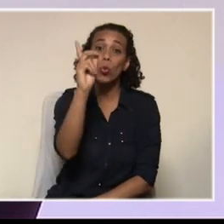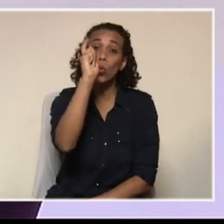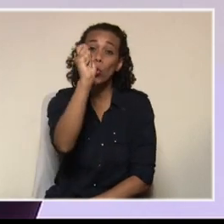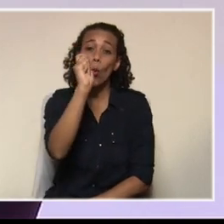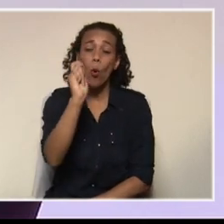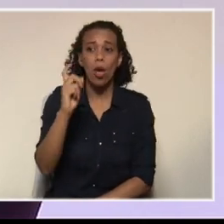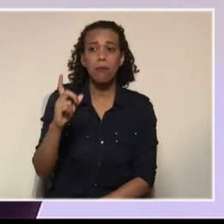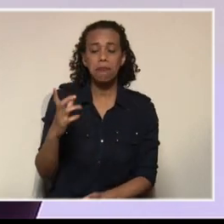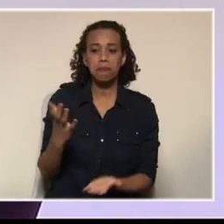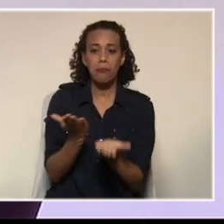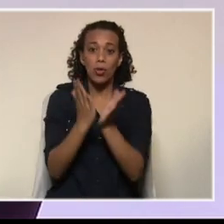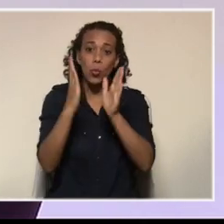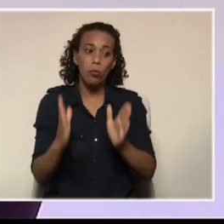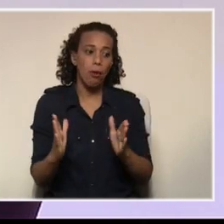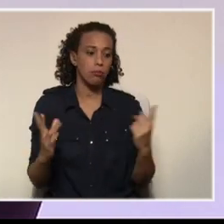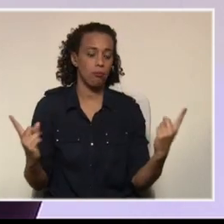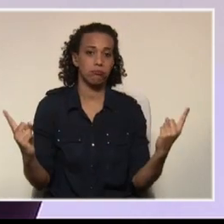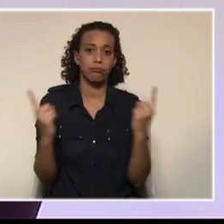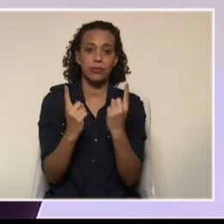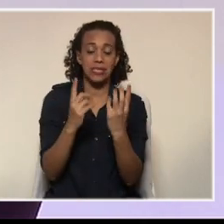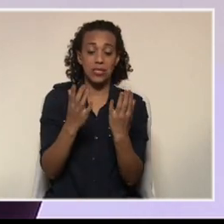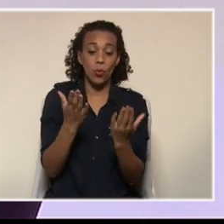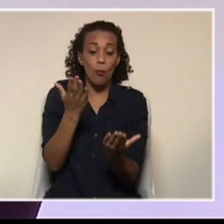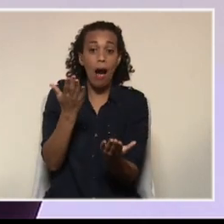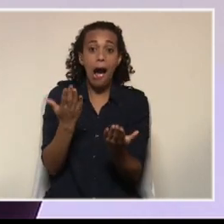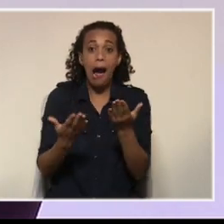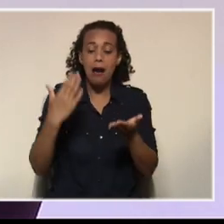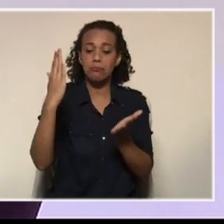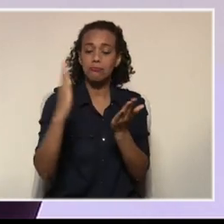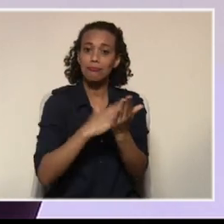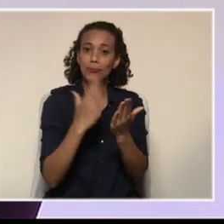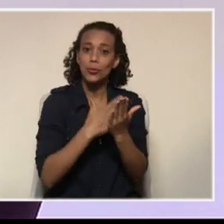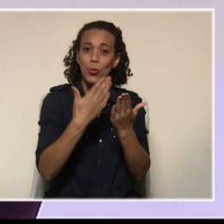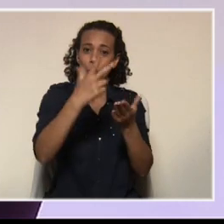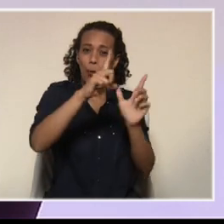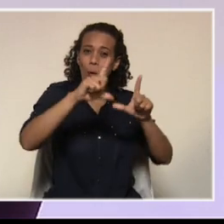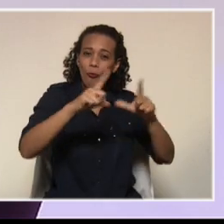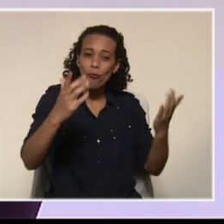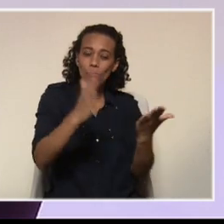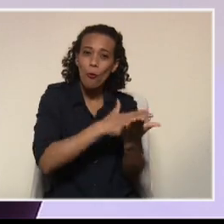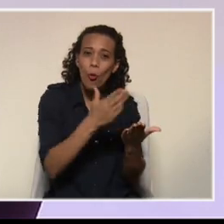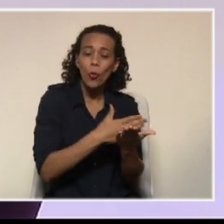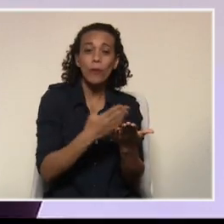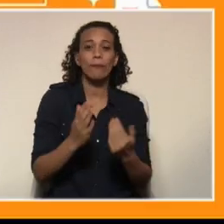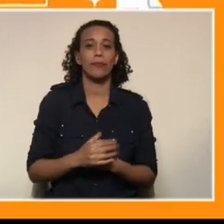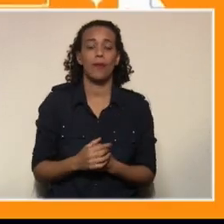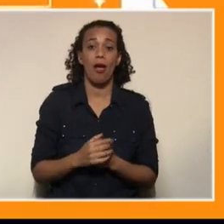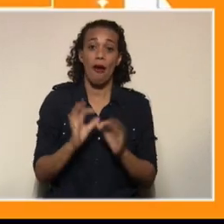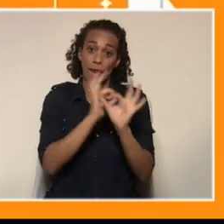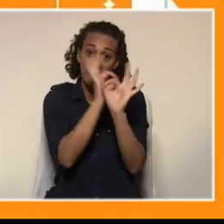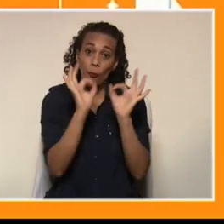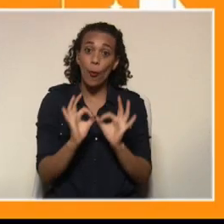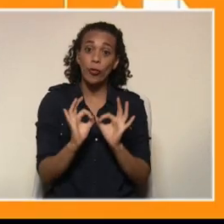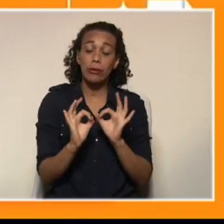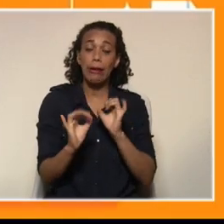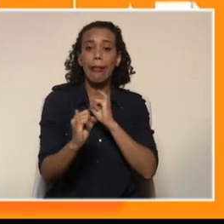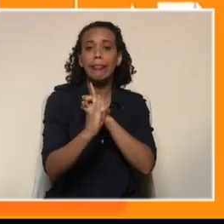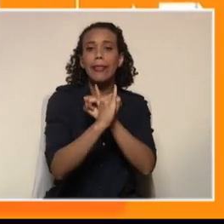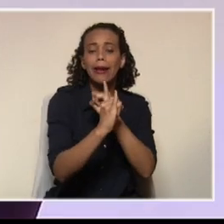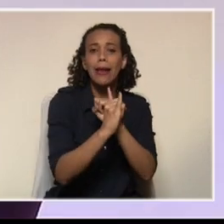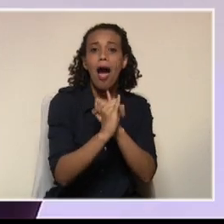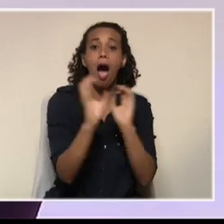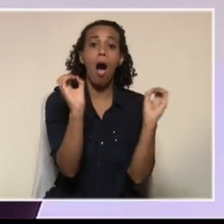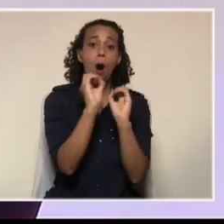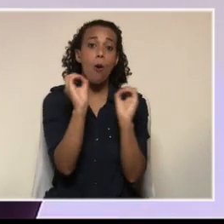los estudiantes y el material de estudio. Ese material de estudio puede ser de manera digital y